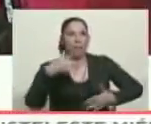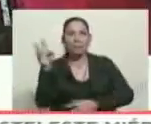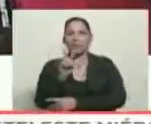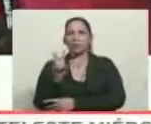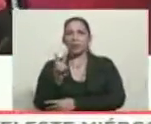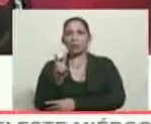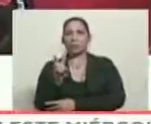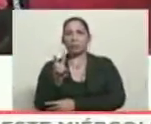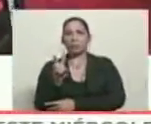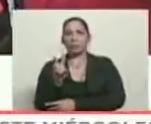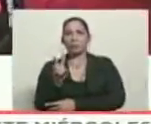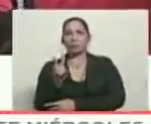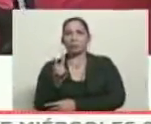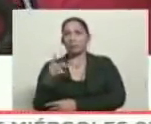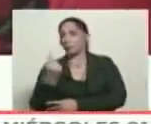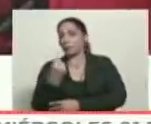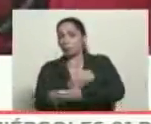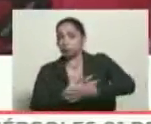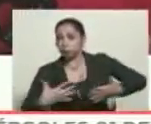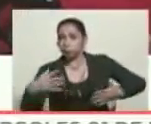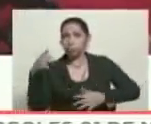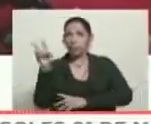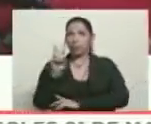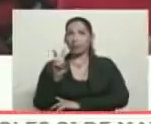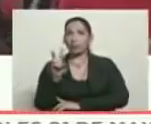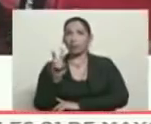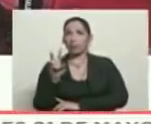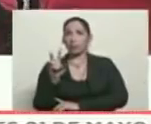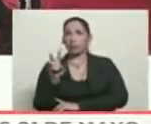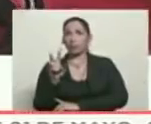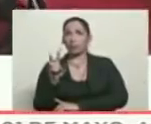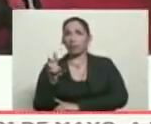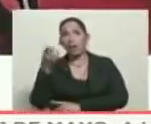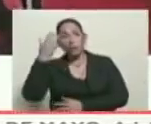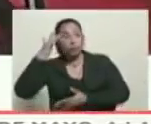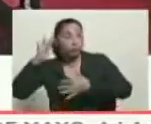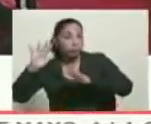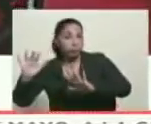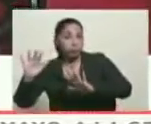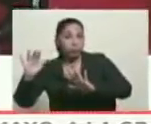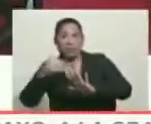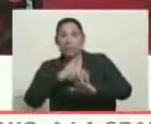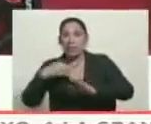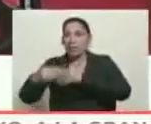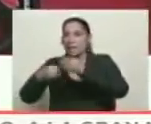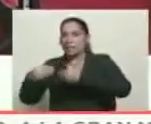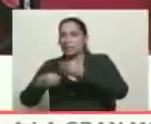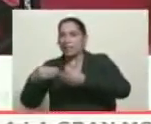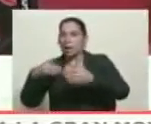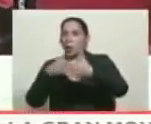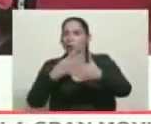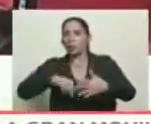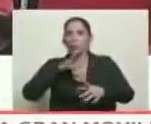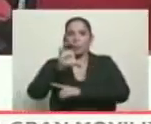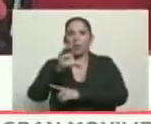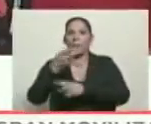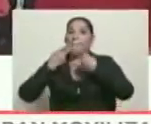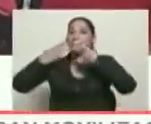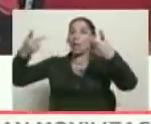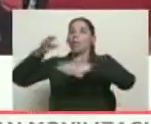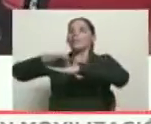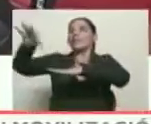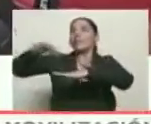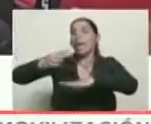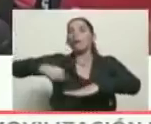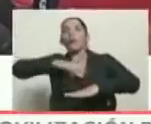derramar. No solo la sangre de los venezolanos se derramaría en caso que ellos intentaran hacer algo contra nuestro país. Ahora, el mensaje es muy claro. Dejen a nuestro